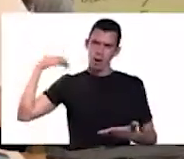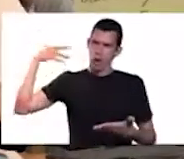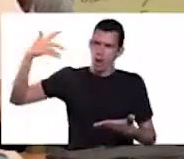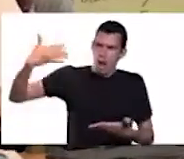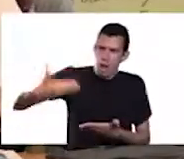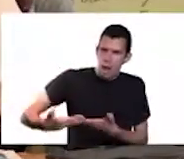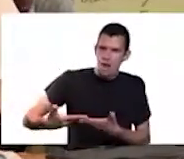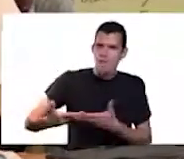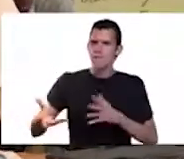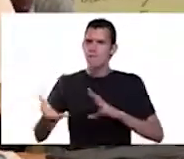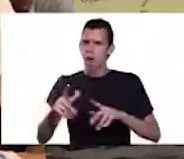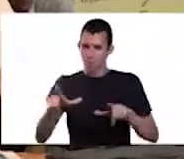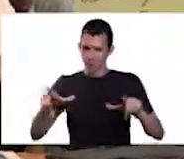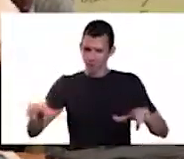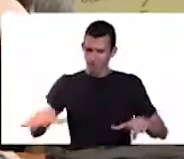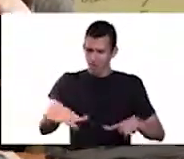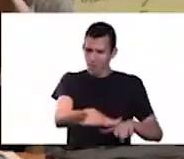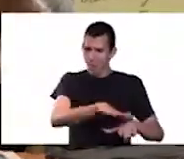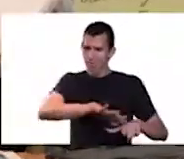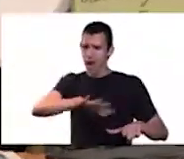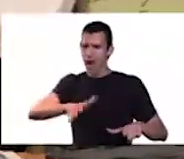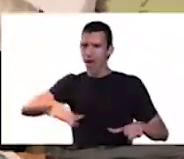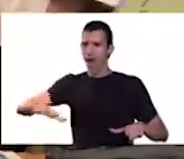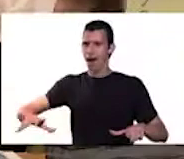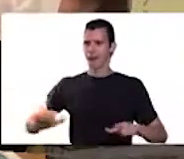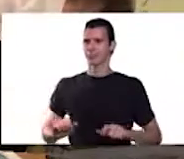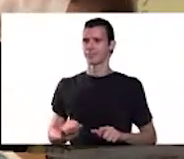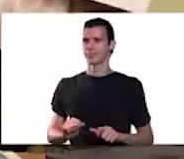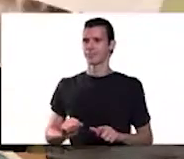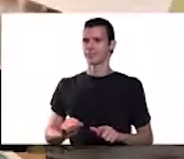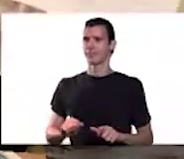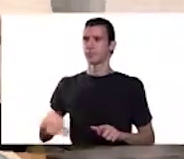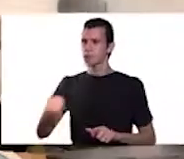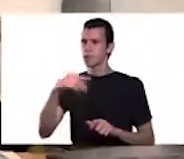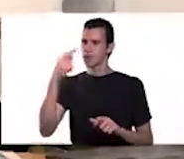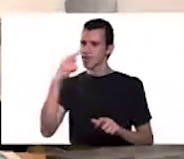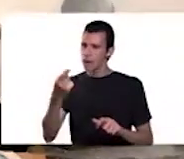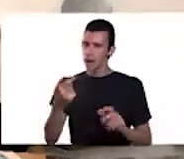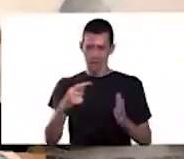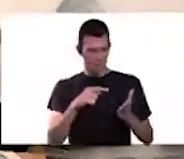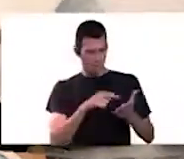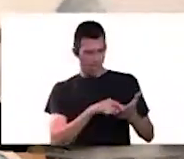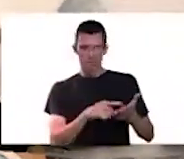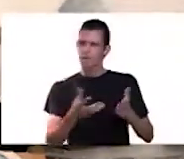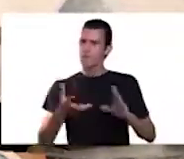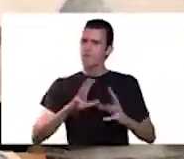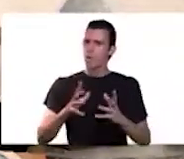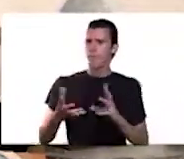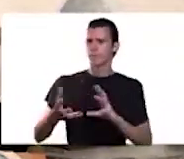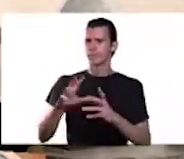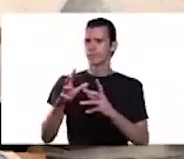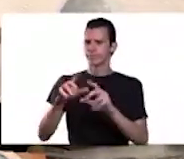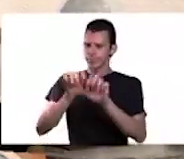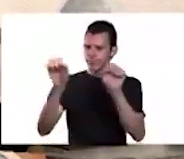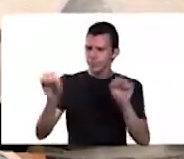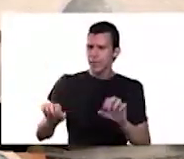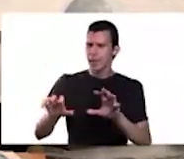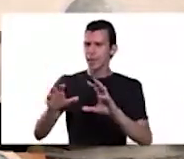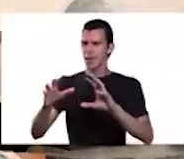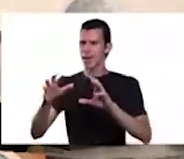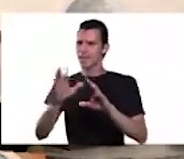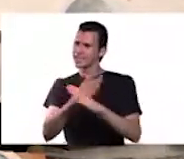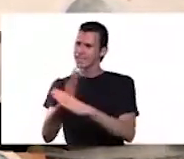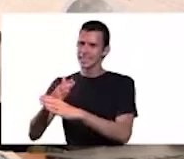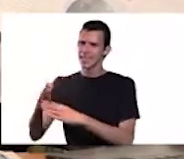ejemplo, además de las actividades cartográficas, pueden ver un conjunto de elementos sobre el sistema solar que le va a ser muy